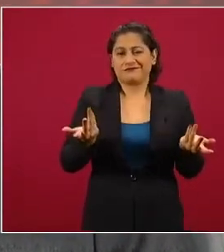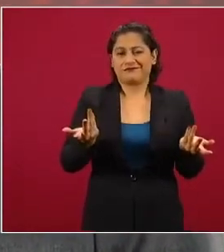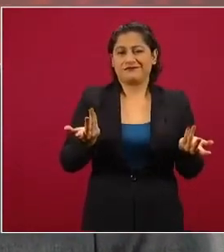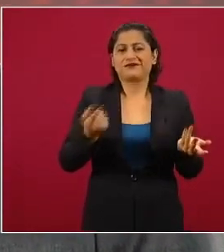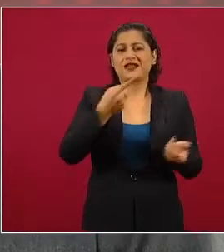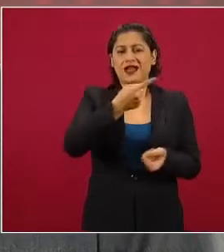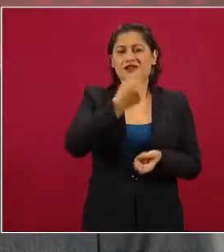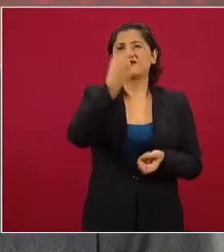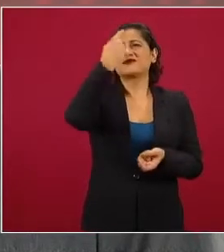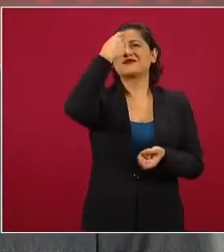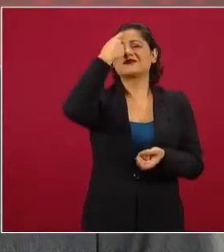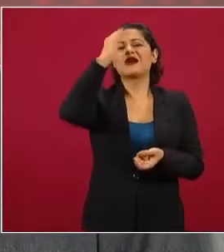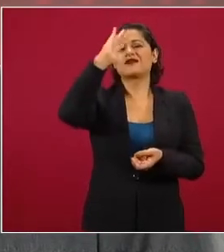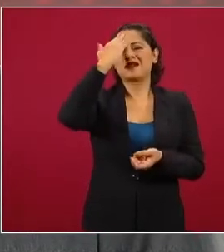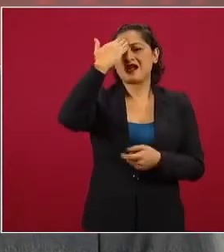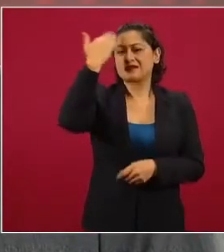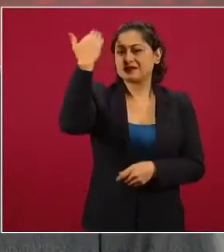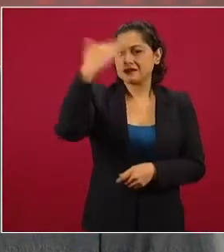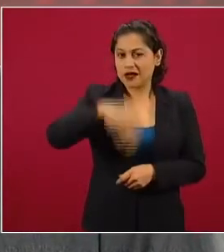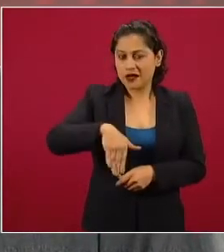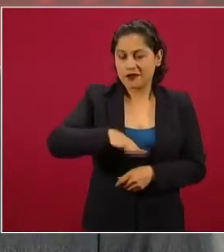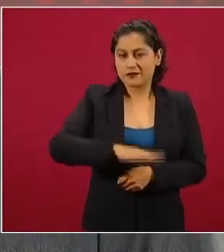muy consciente,